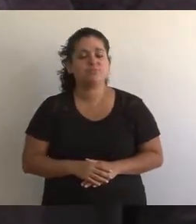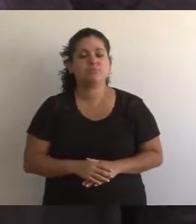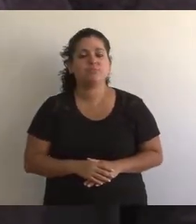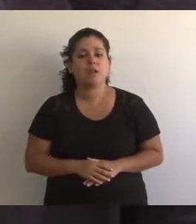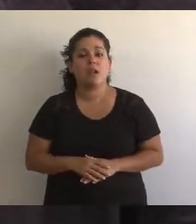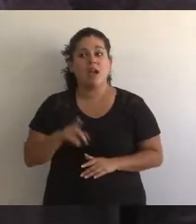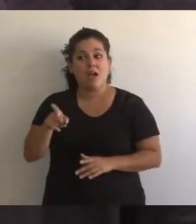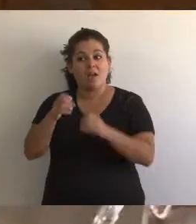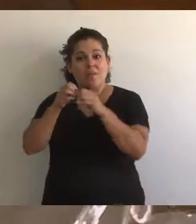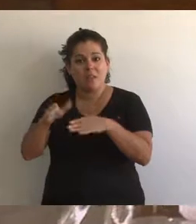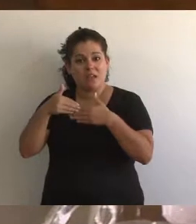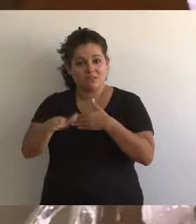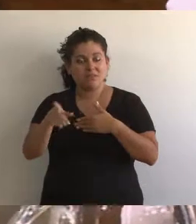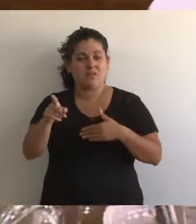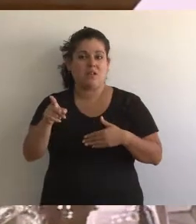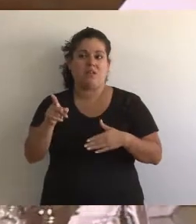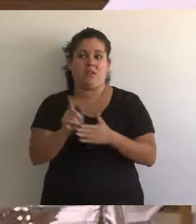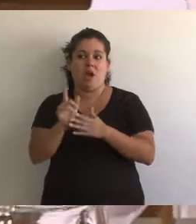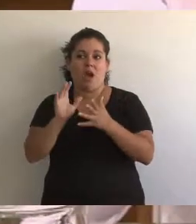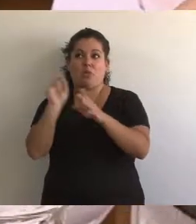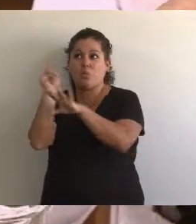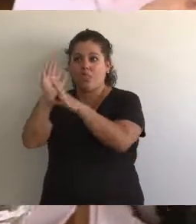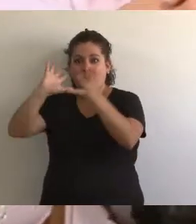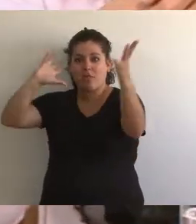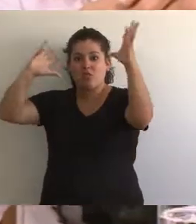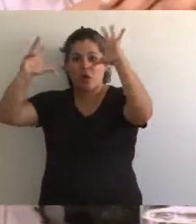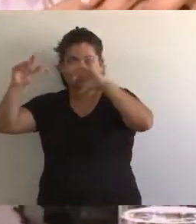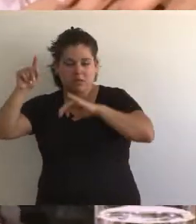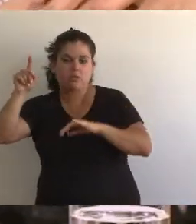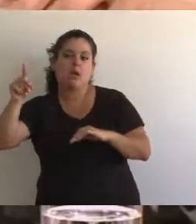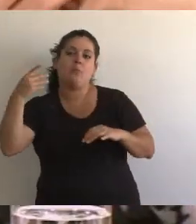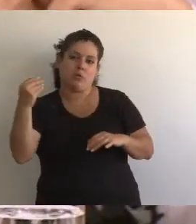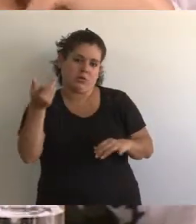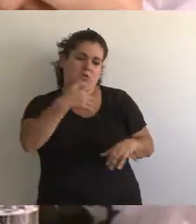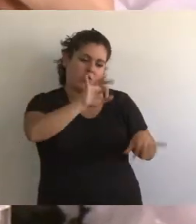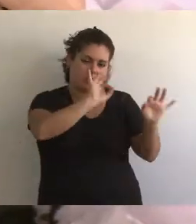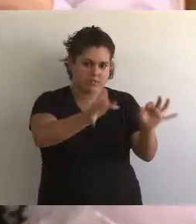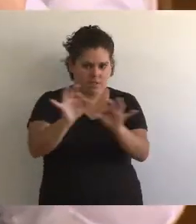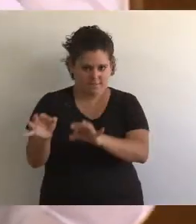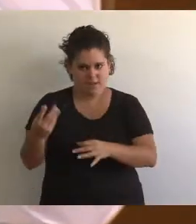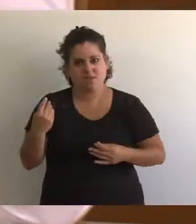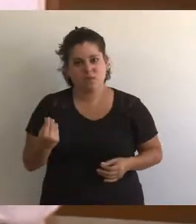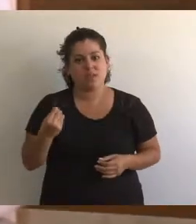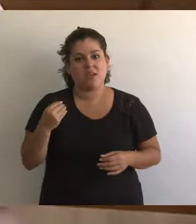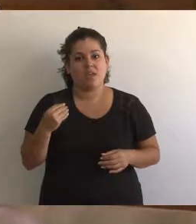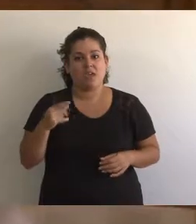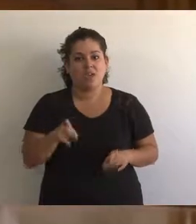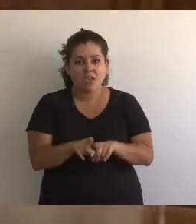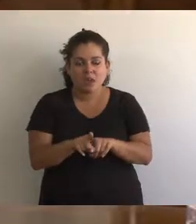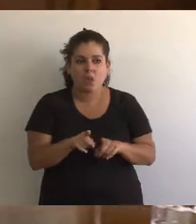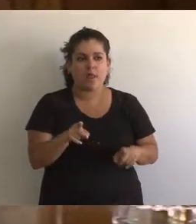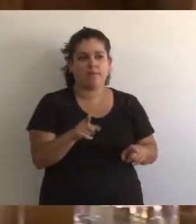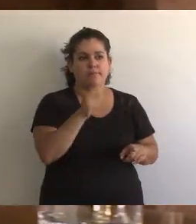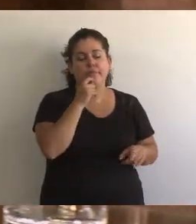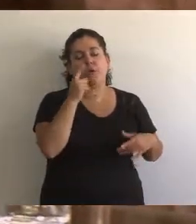Bueno, a partir del cuidado del medio ambiente, porque todos sabemos que el que produce